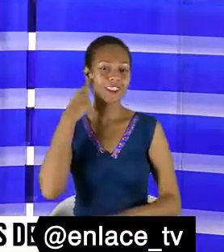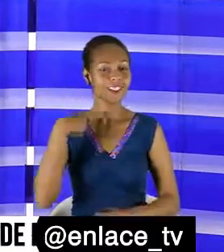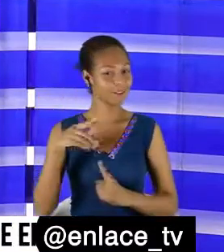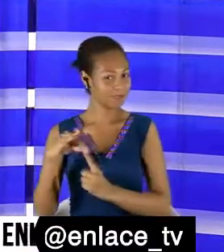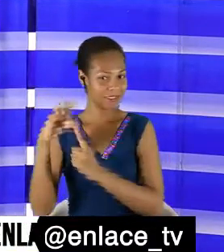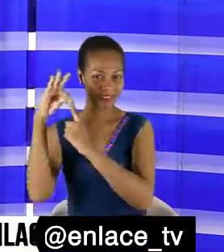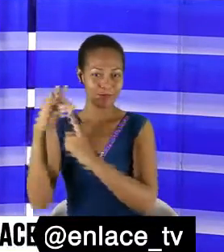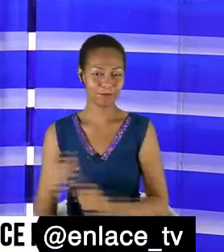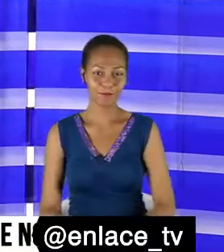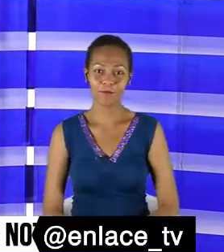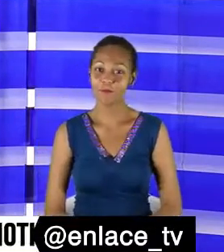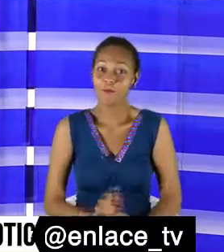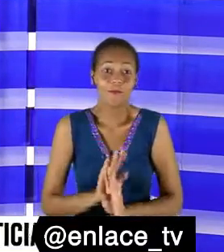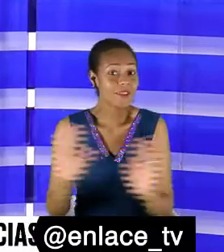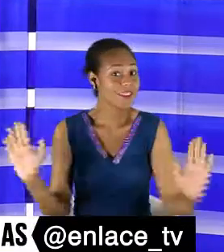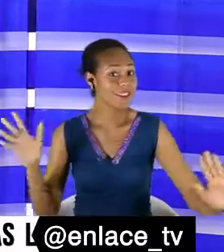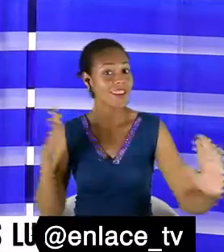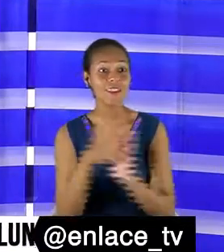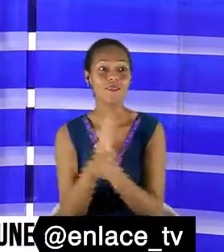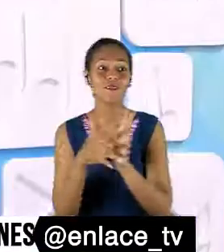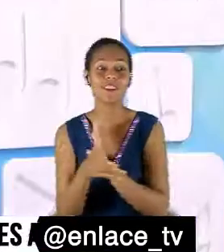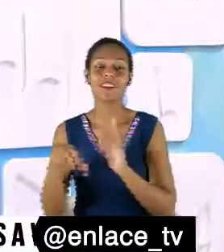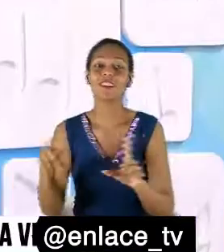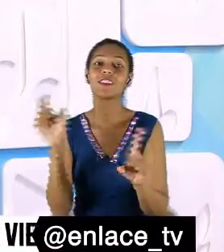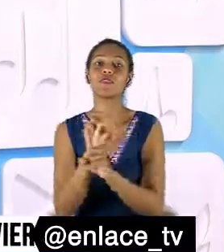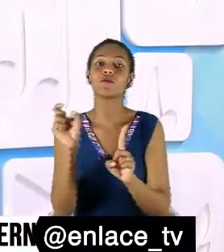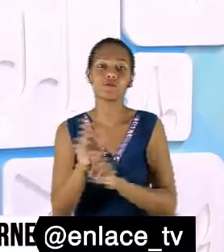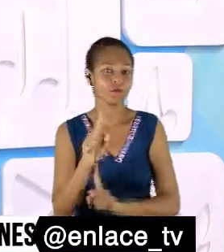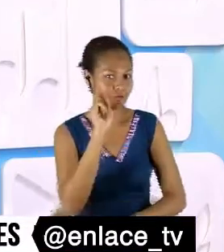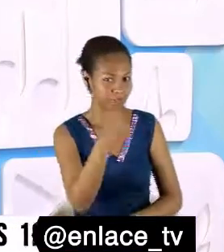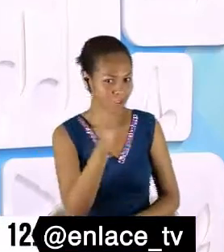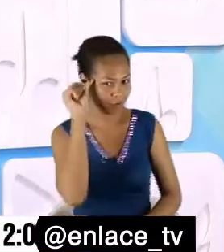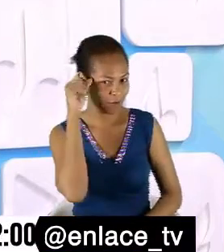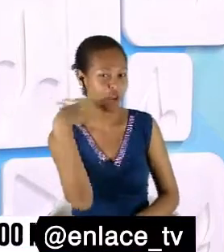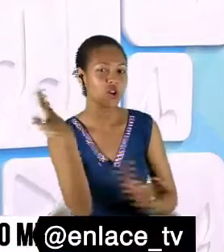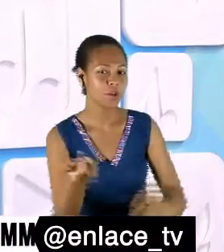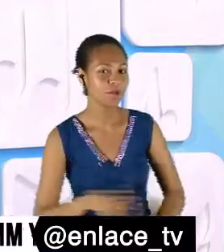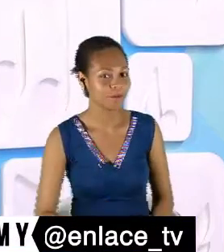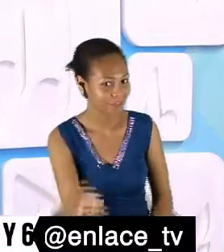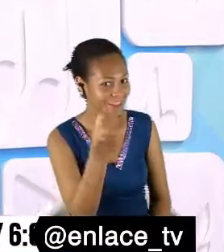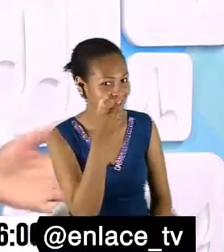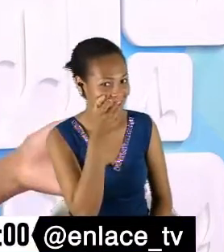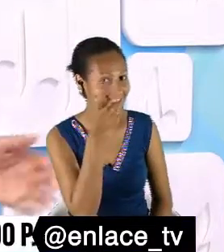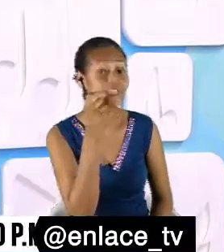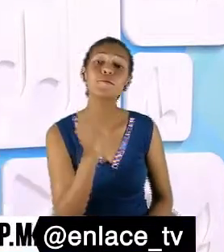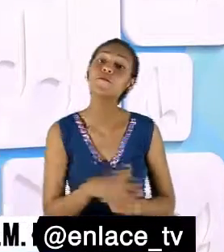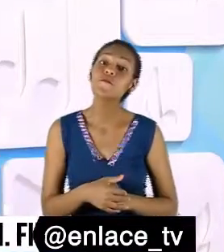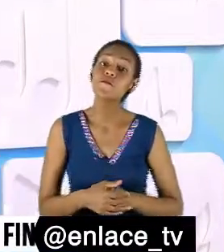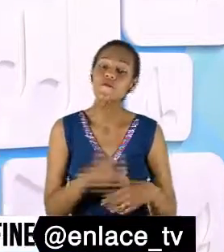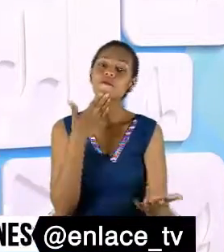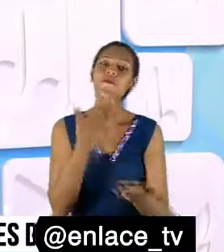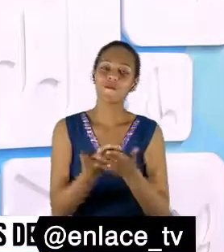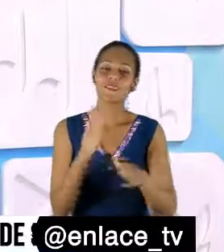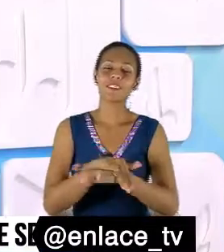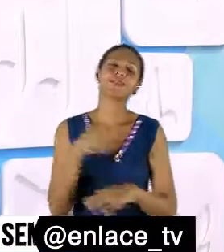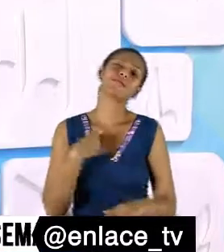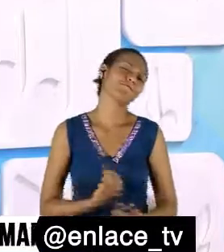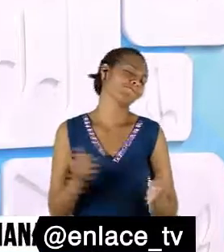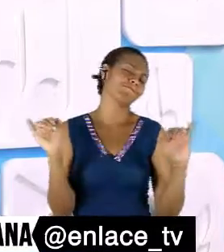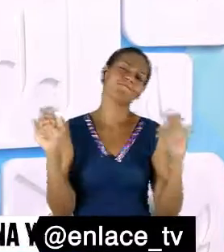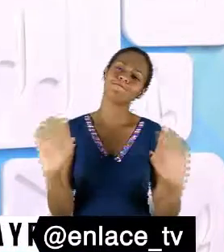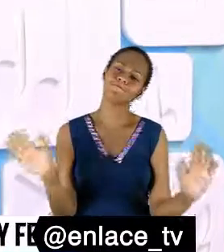Y hasta aquí la información de cultura y entretenimiento, pero recuerden, barranqueños, ustedes quedan en la mira. Que pasen feliz tarde y yo me despido como